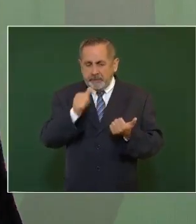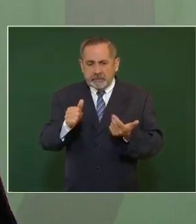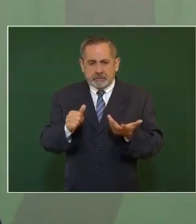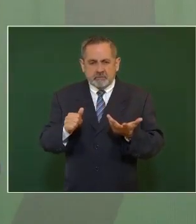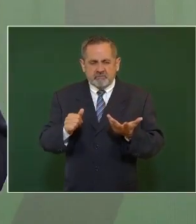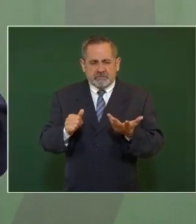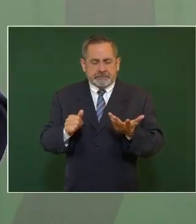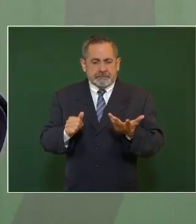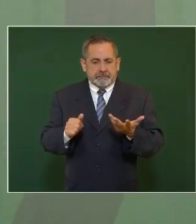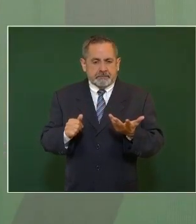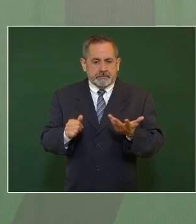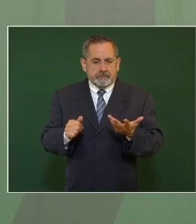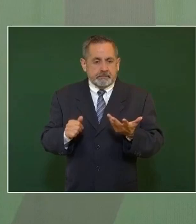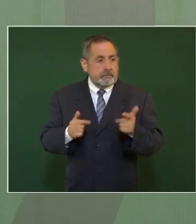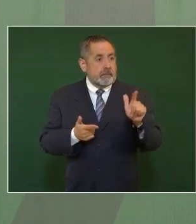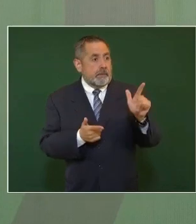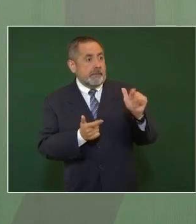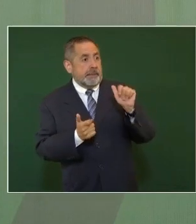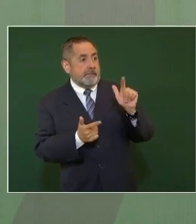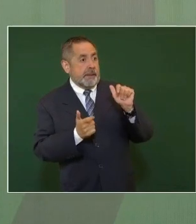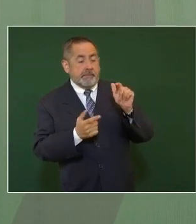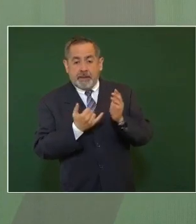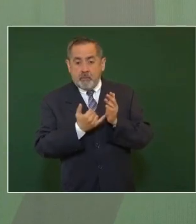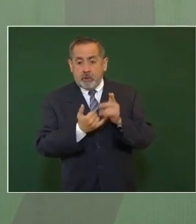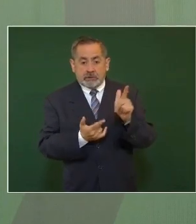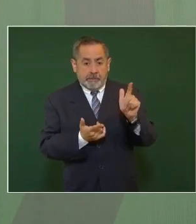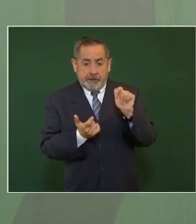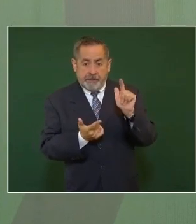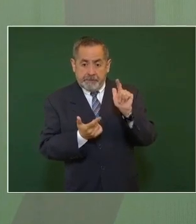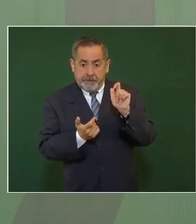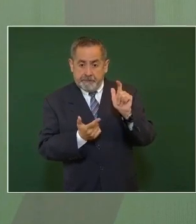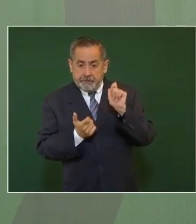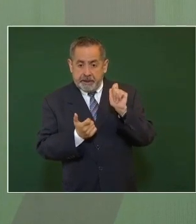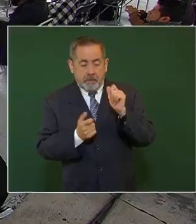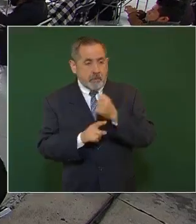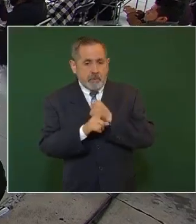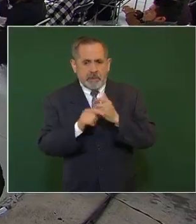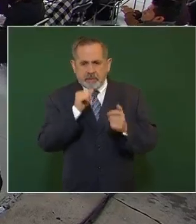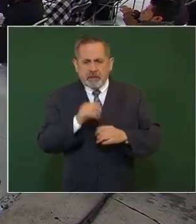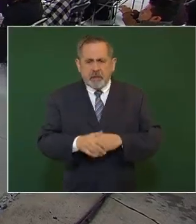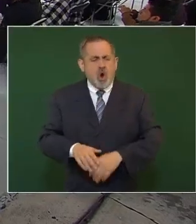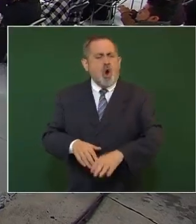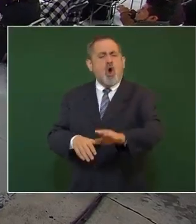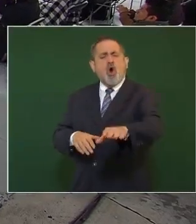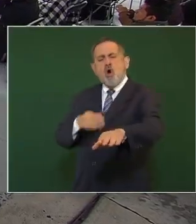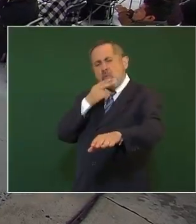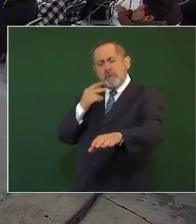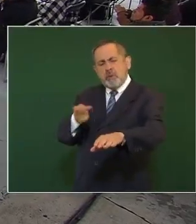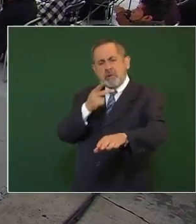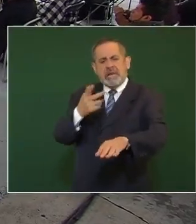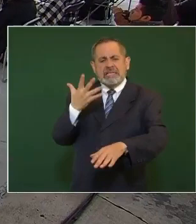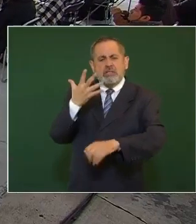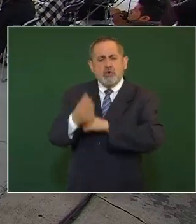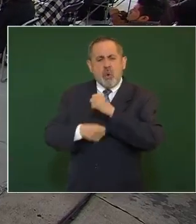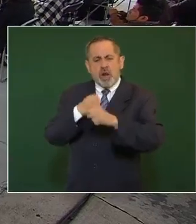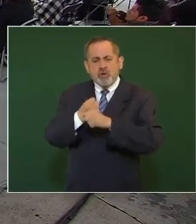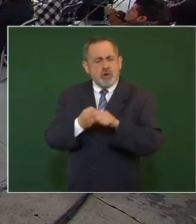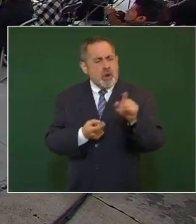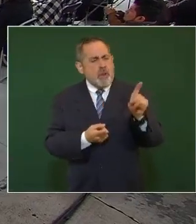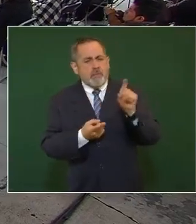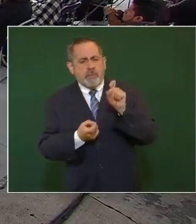con la recaudación de impuestos. ¿En 5 años cuánto han logrado